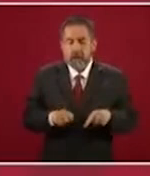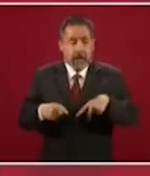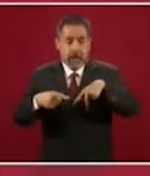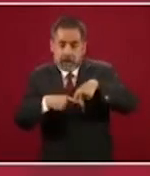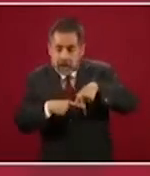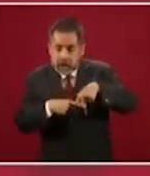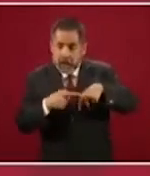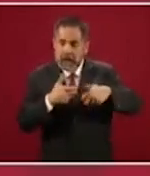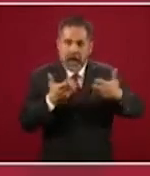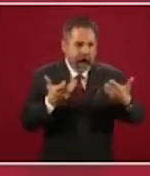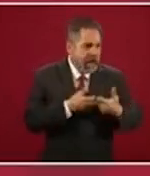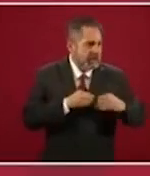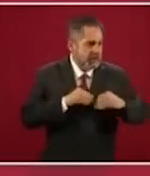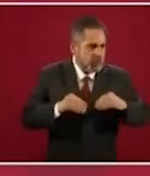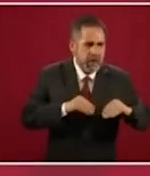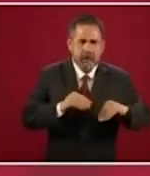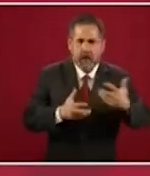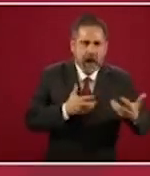productivo